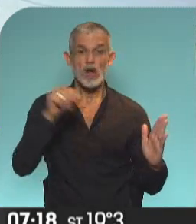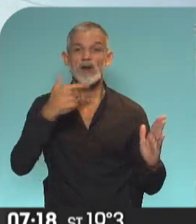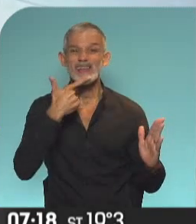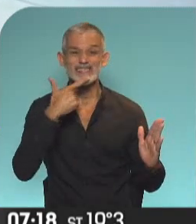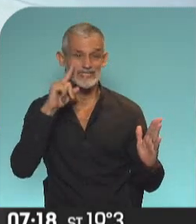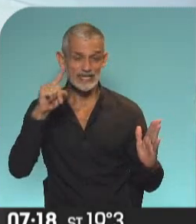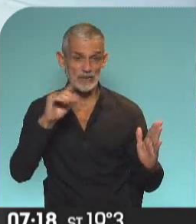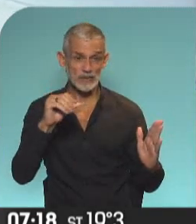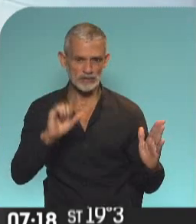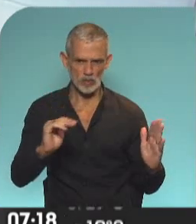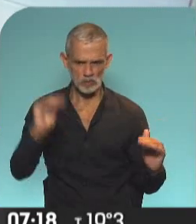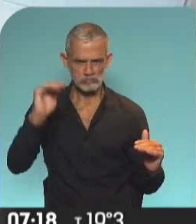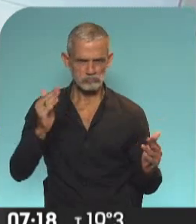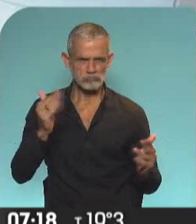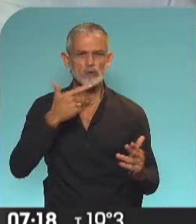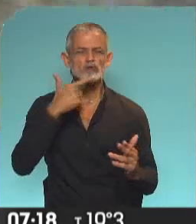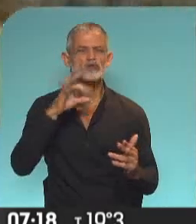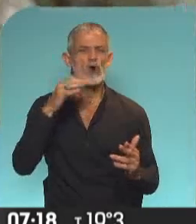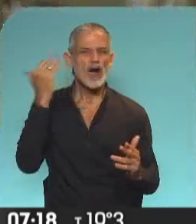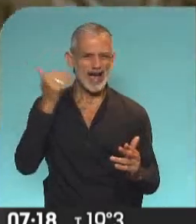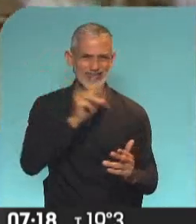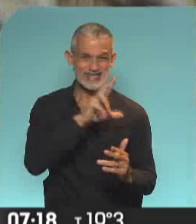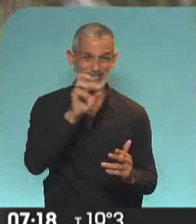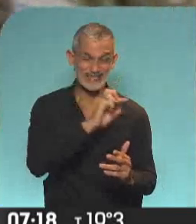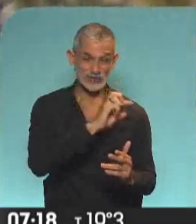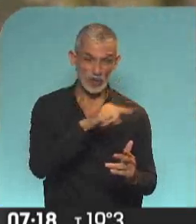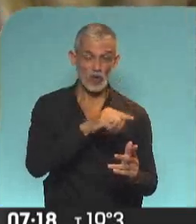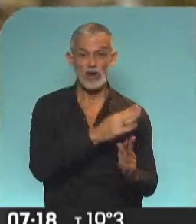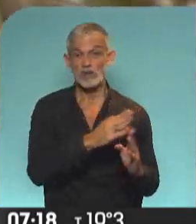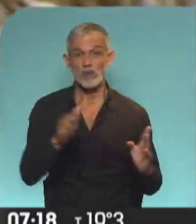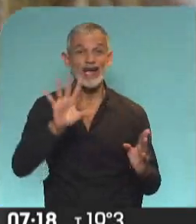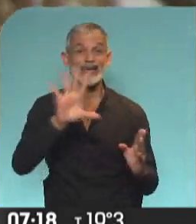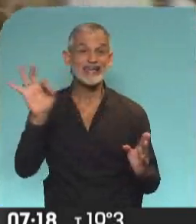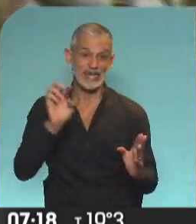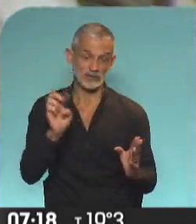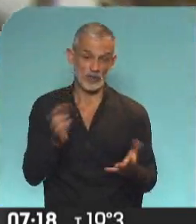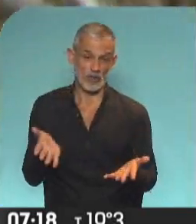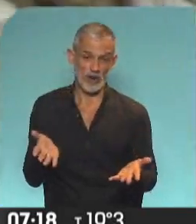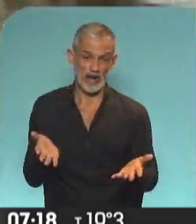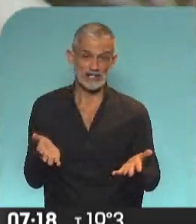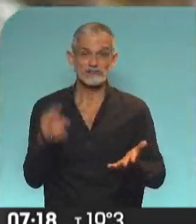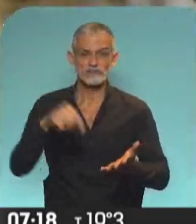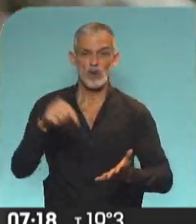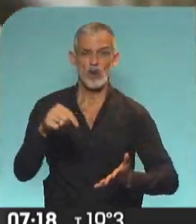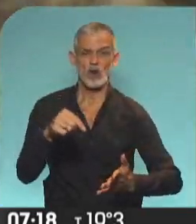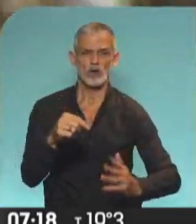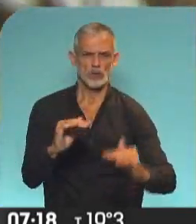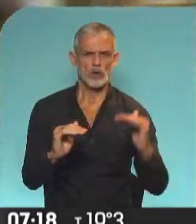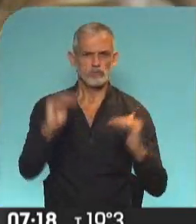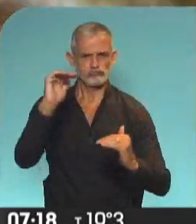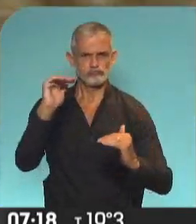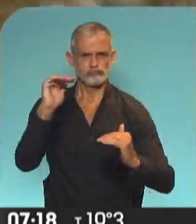hoy, y la soja que estaba a $300 está terminando en $500 hoy en día.